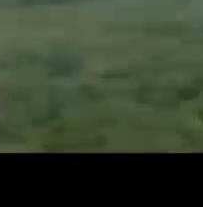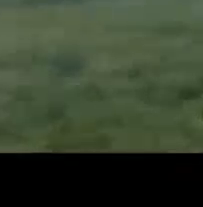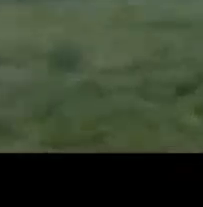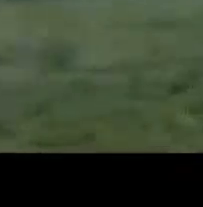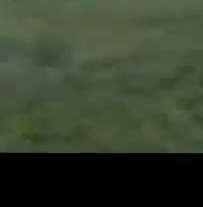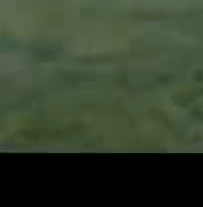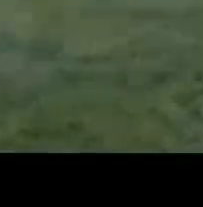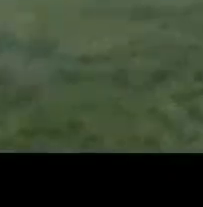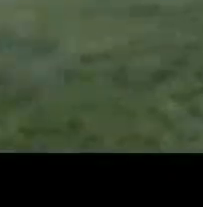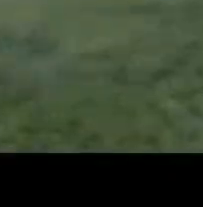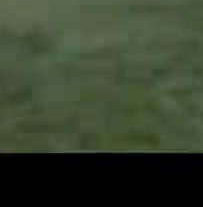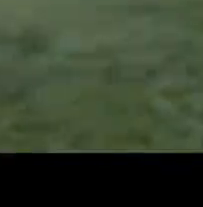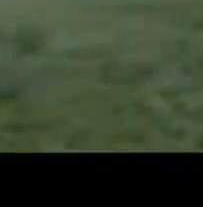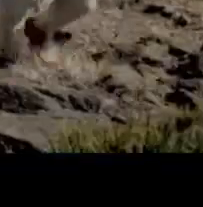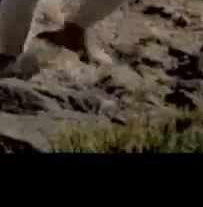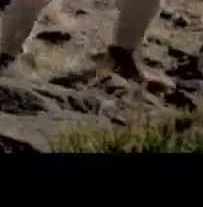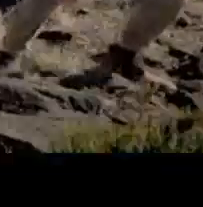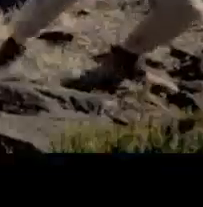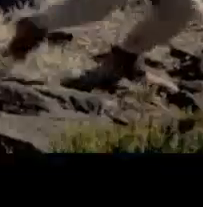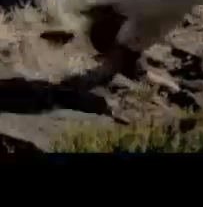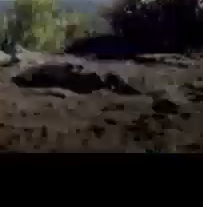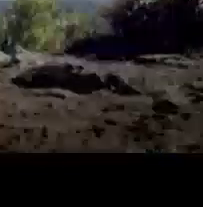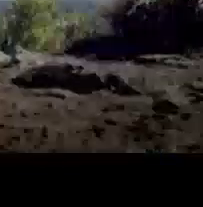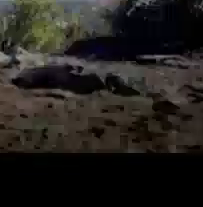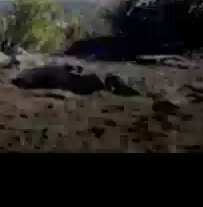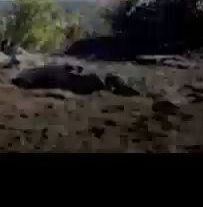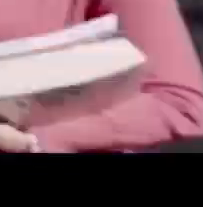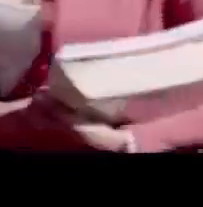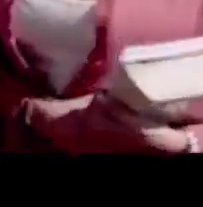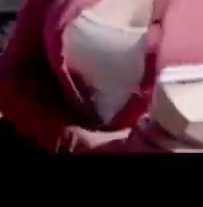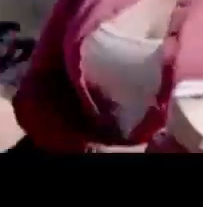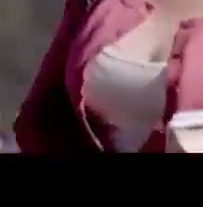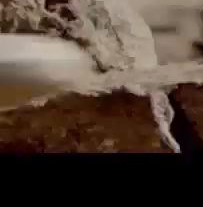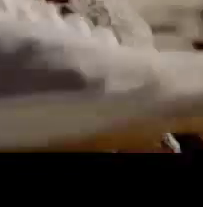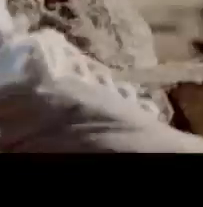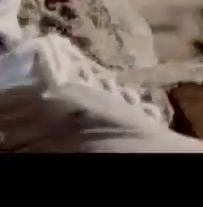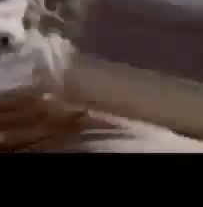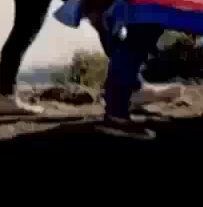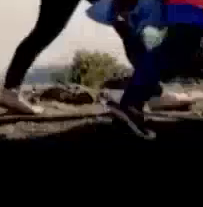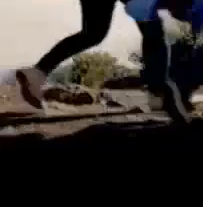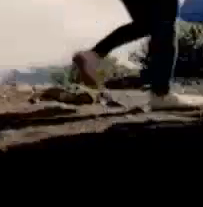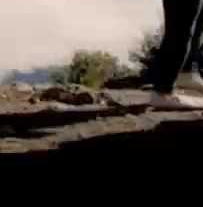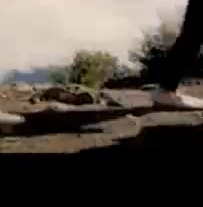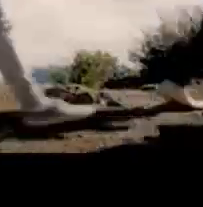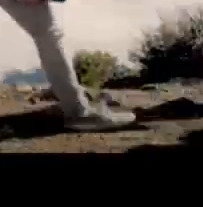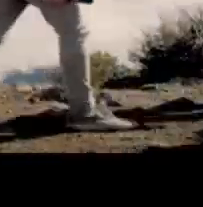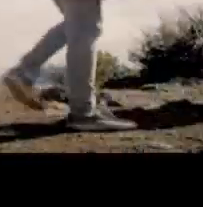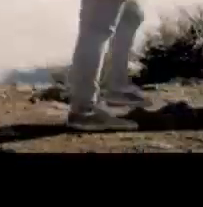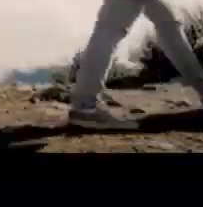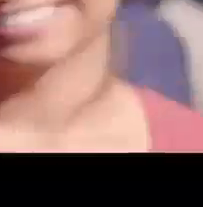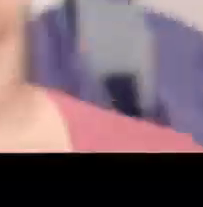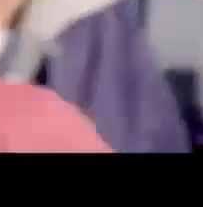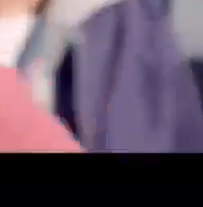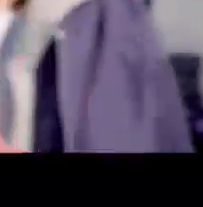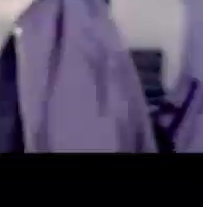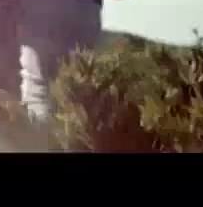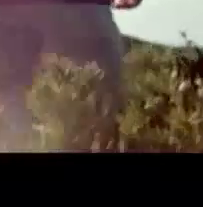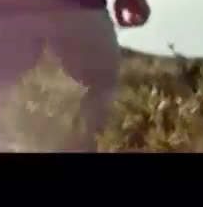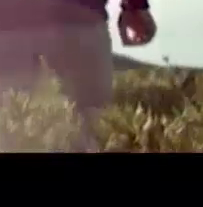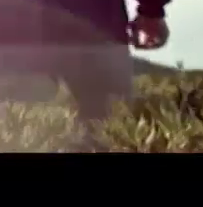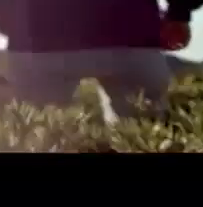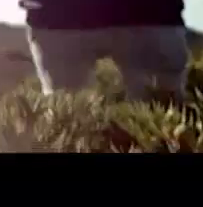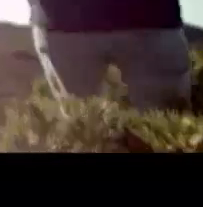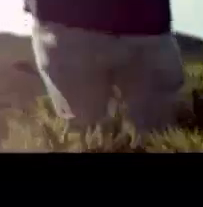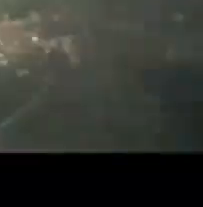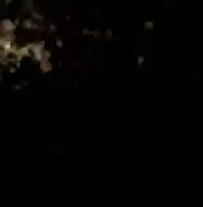educativo con las mejores condiciones del mercado. Este 2019, más de 4.500 jóvenes tendrán la oportunidad de llegar más alto. Más